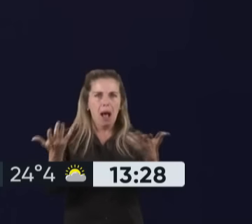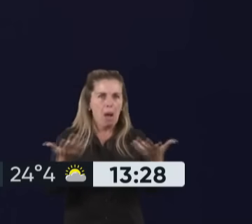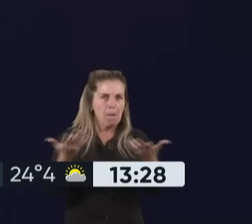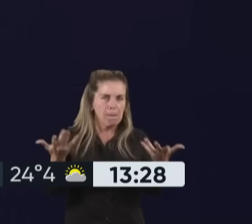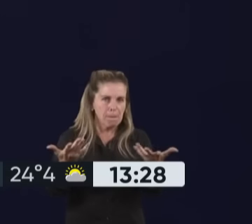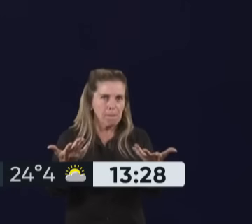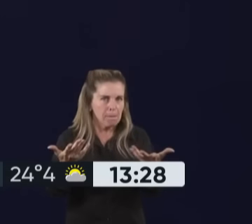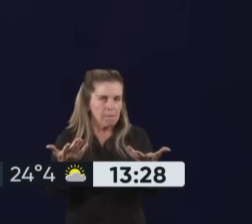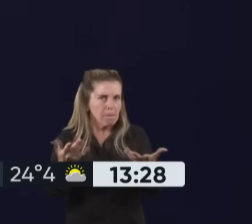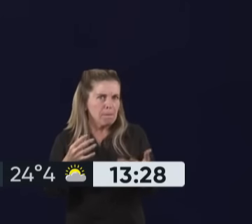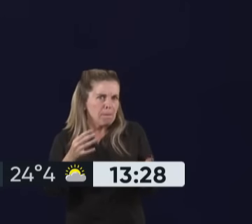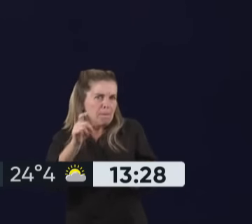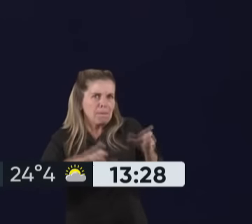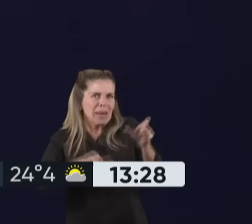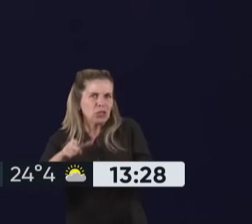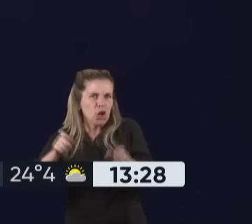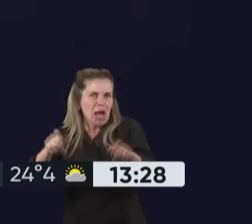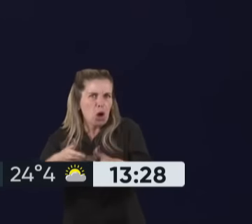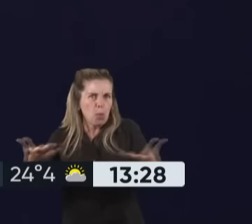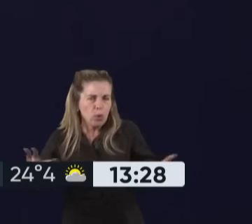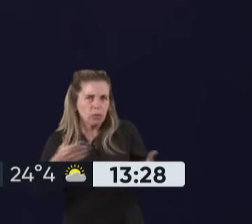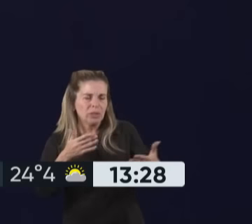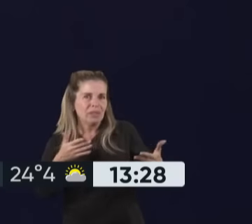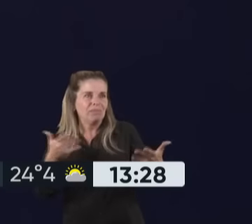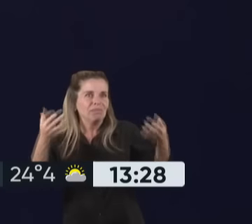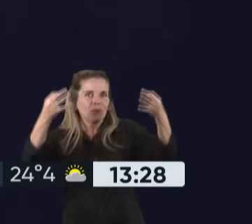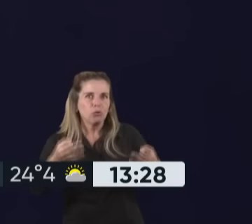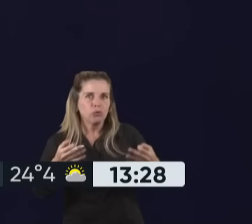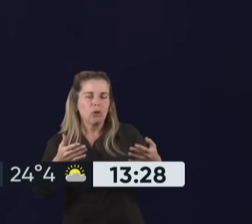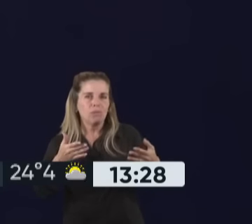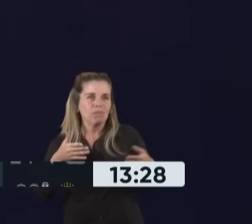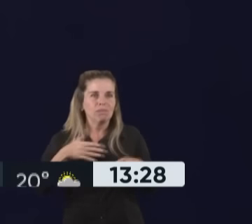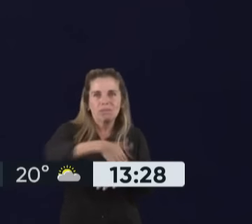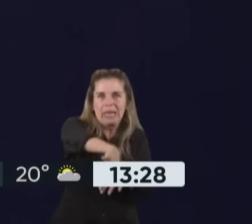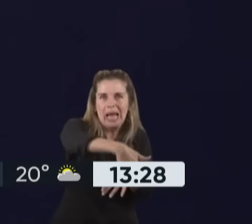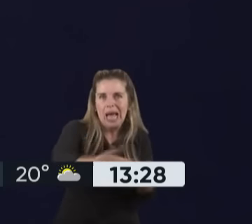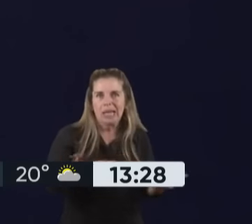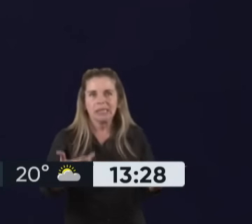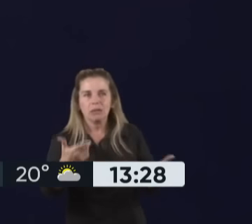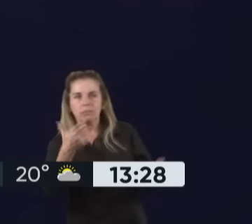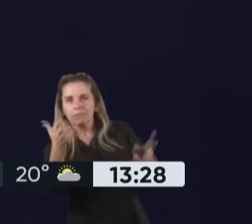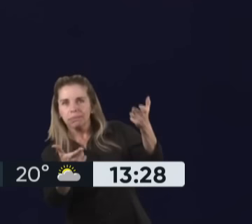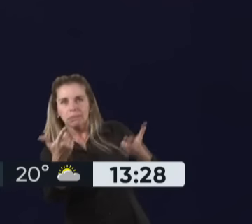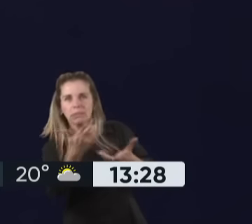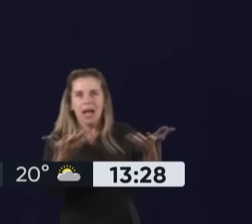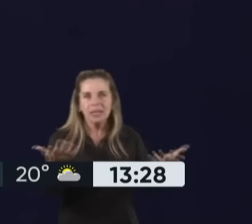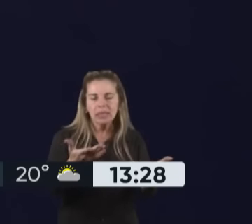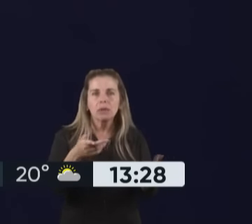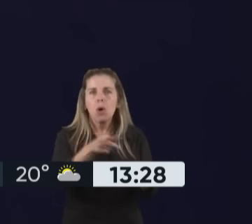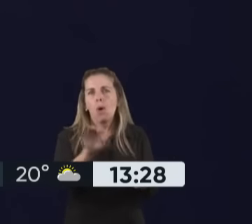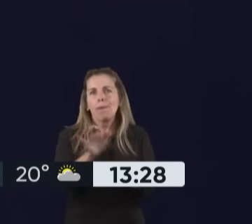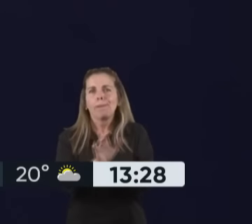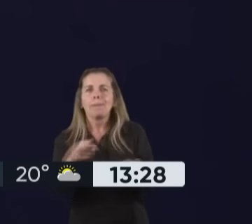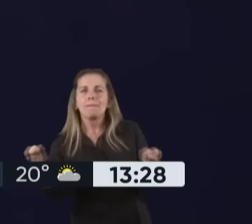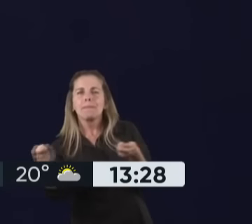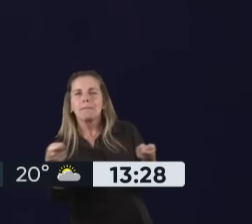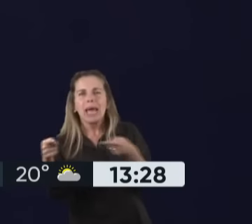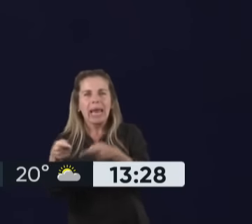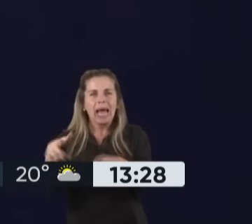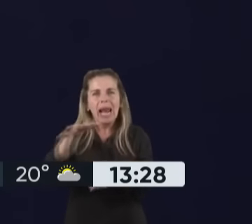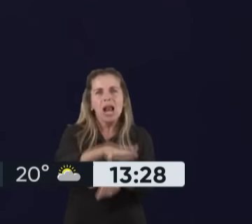de ciudadanos que se interponen en el crimen organizado que intenta manejar